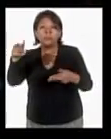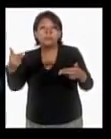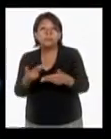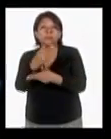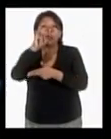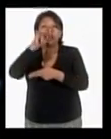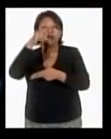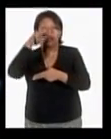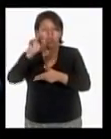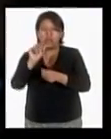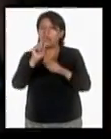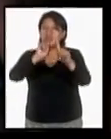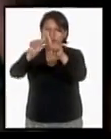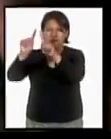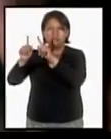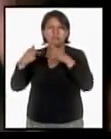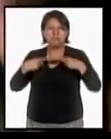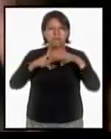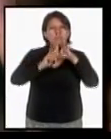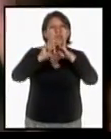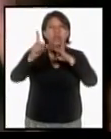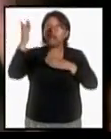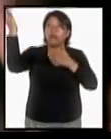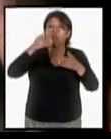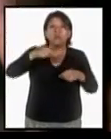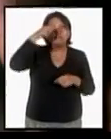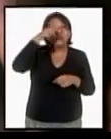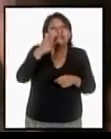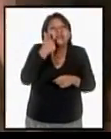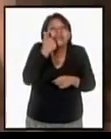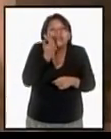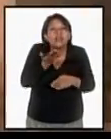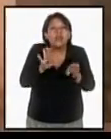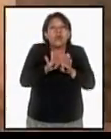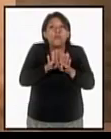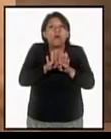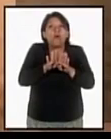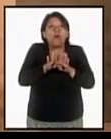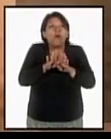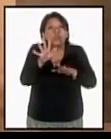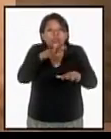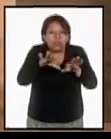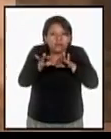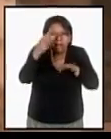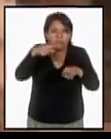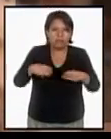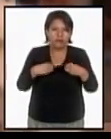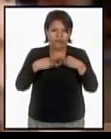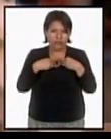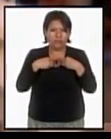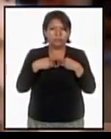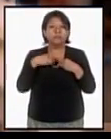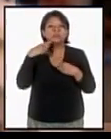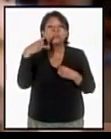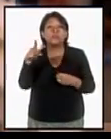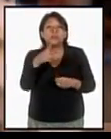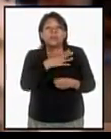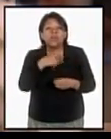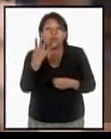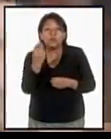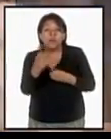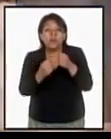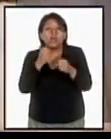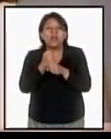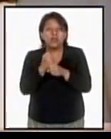y, como muchos otros migrantes, llegó a México a buscarse la vida. Padre de una niña de 9 años, su caso resulta